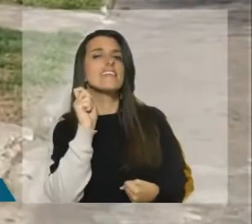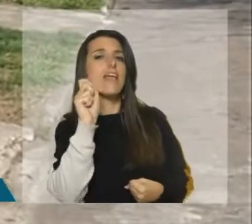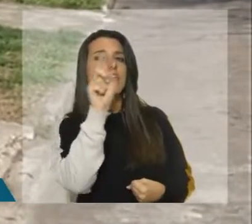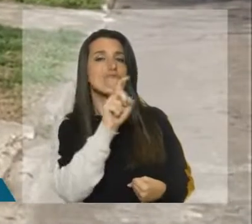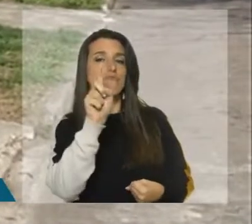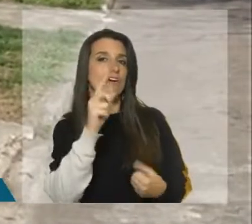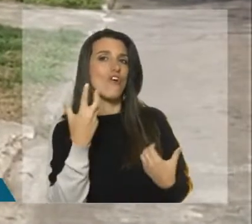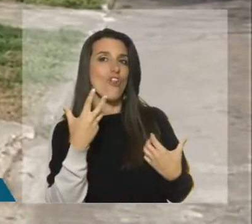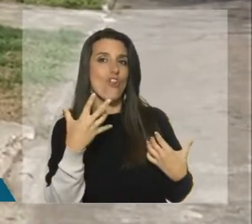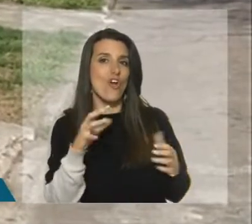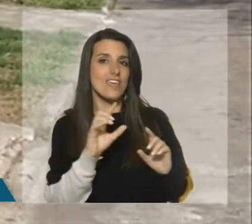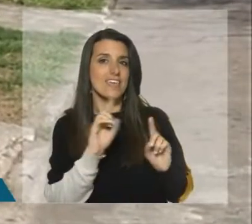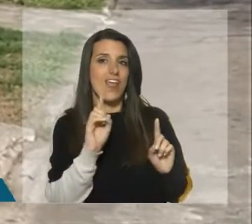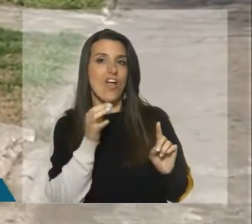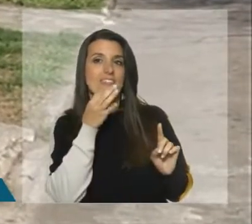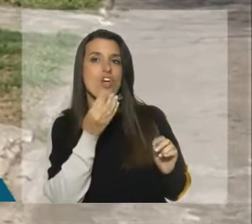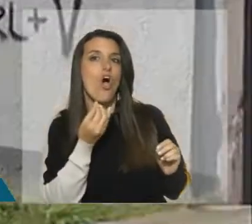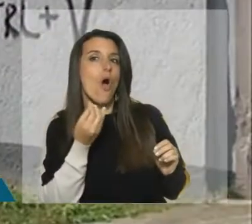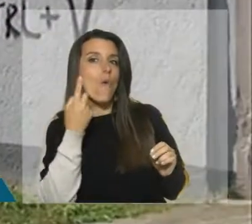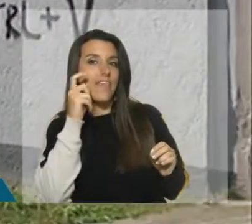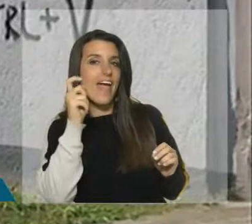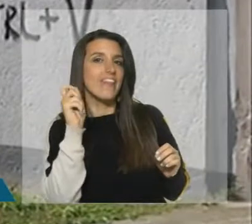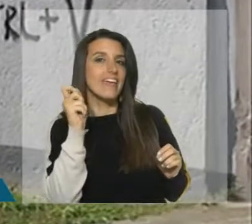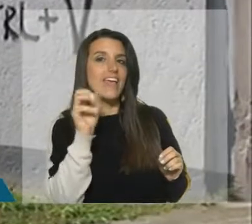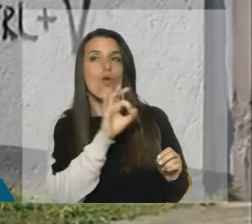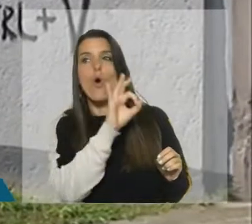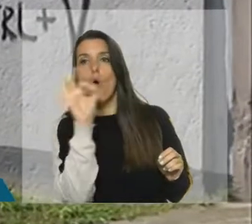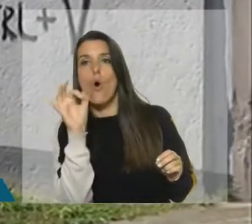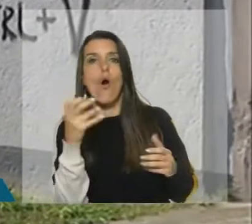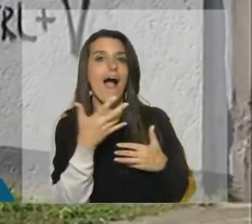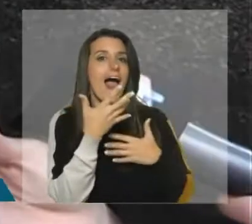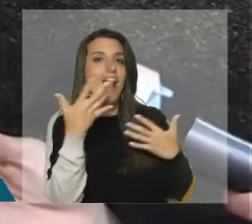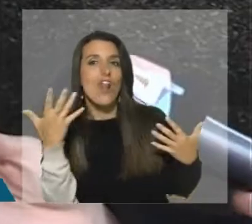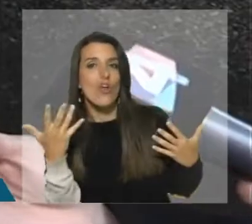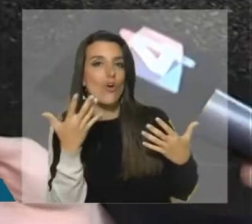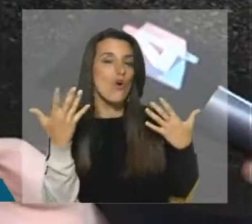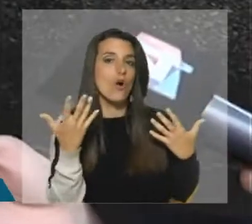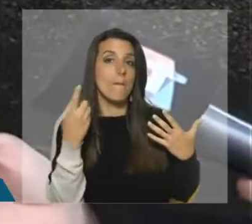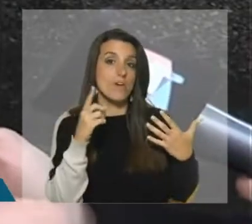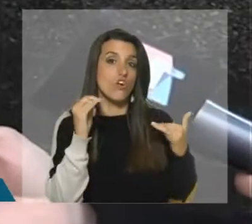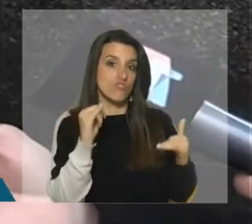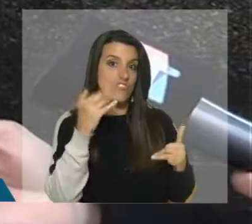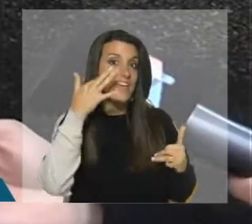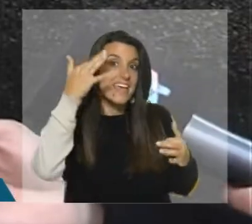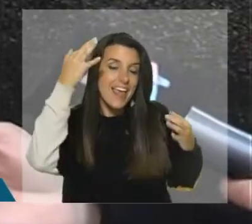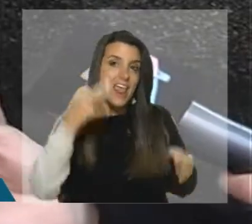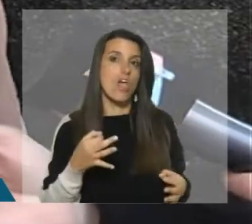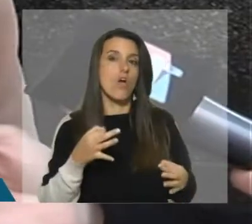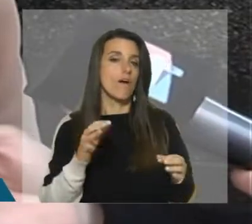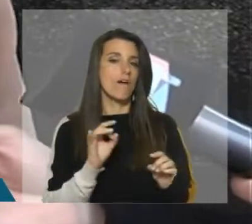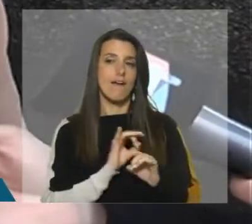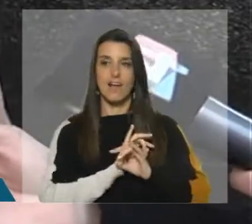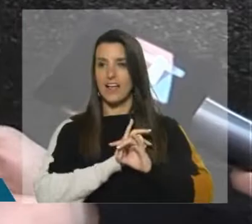quiero presumir de dónde puede venir o generar alguna hipótesis. Sí creo que está